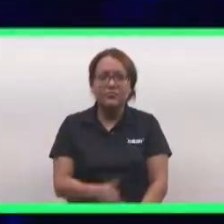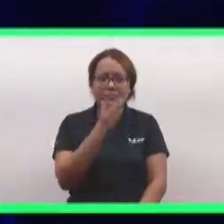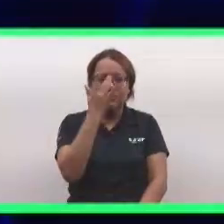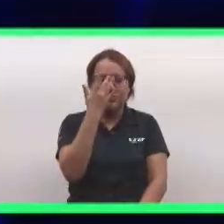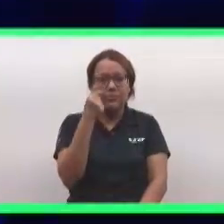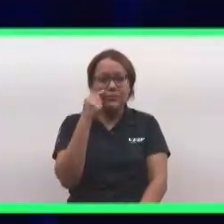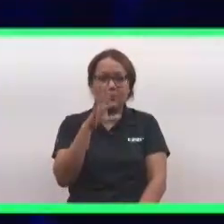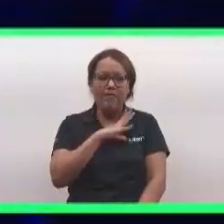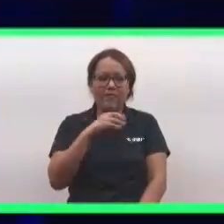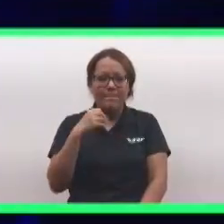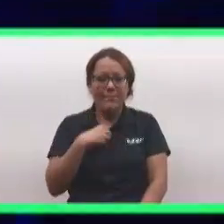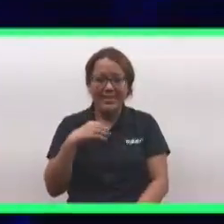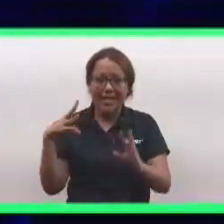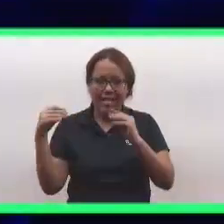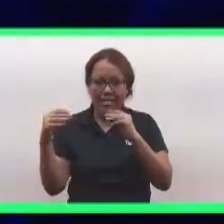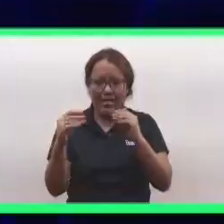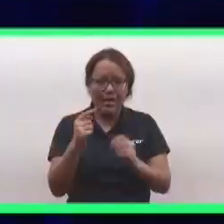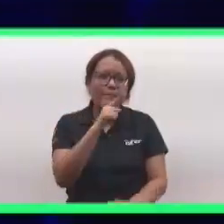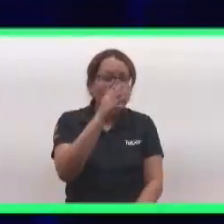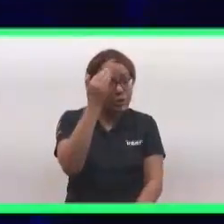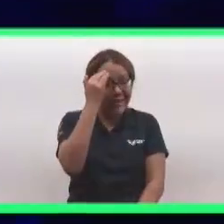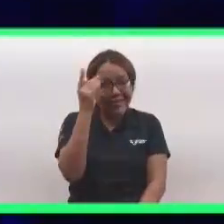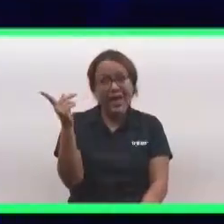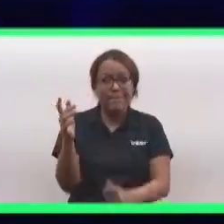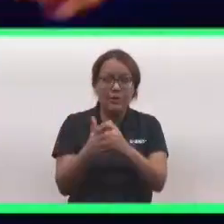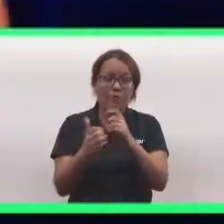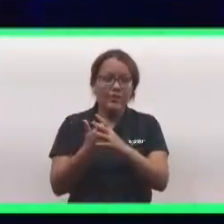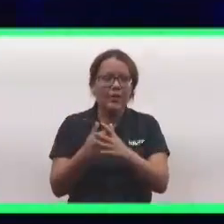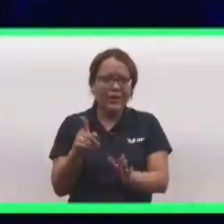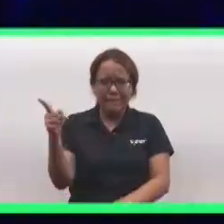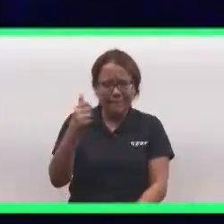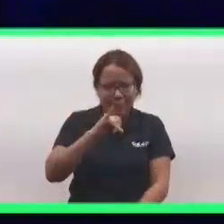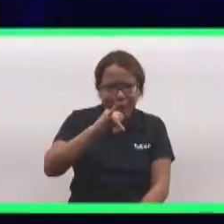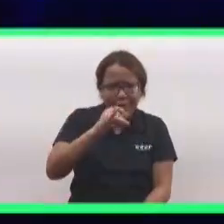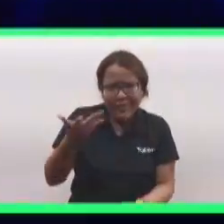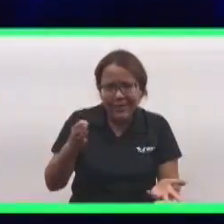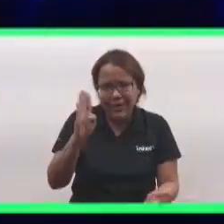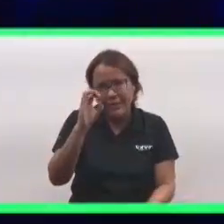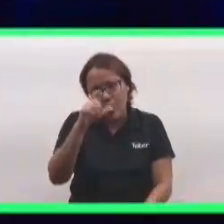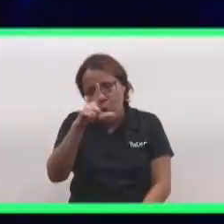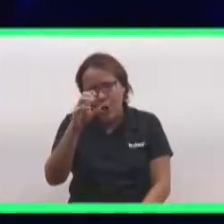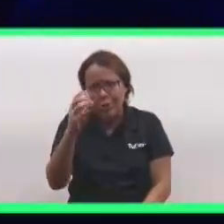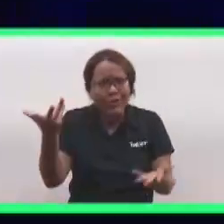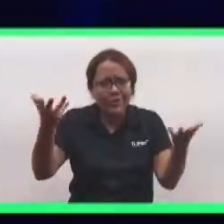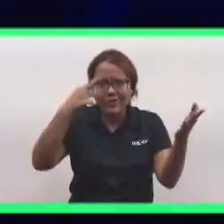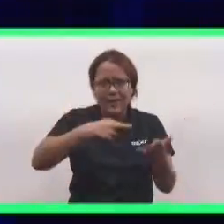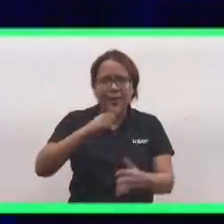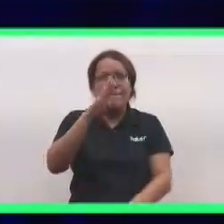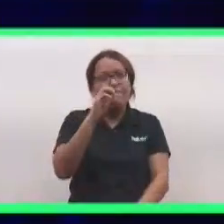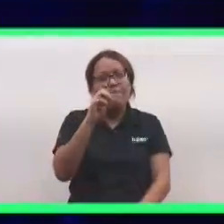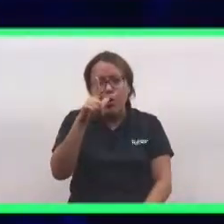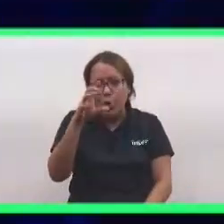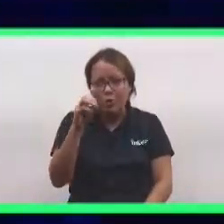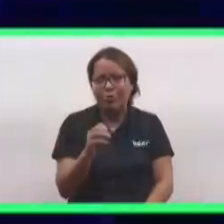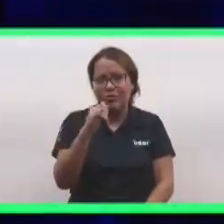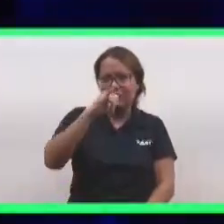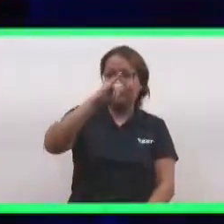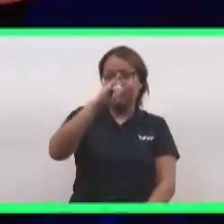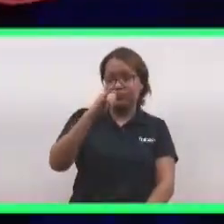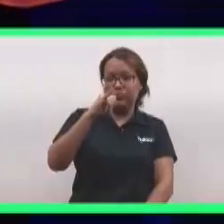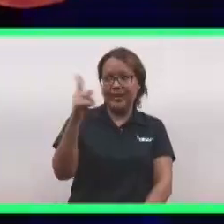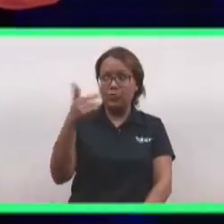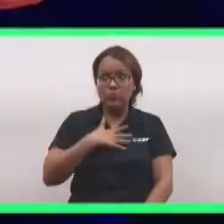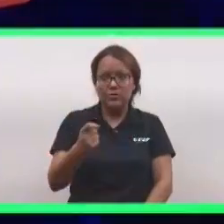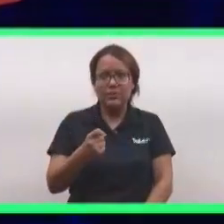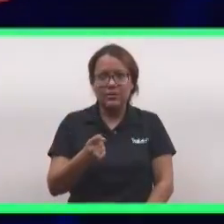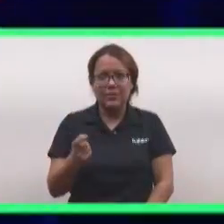familias y decimos, es que vos sabés de lo que él padece. Dígale, bolo. Bolo. A ver, dígalo conmigo. Va.